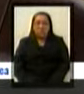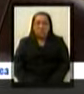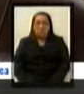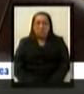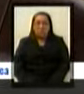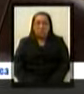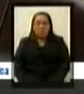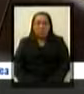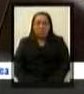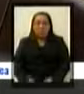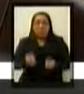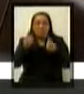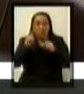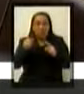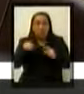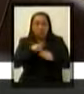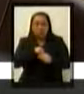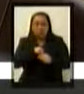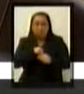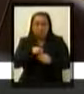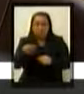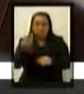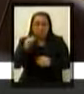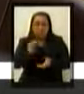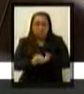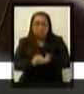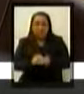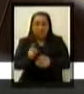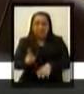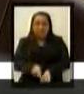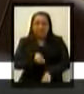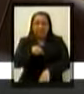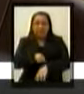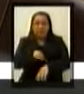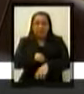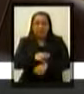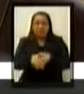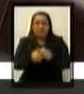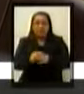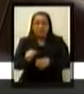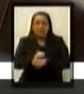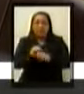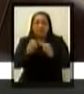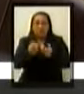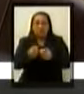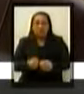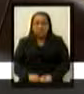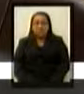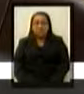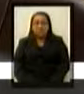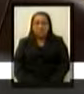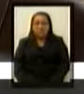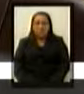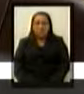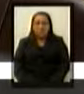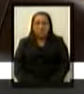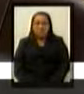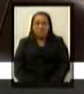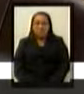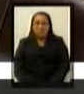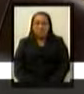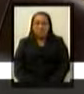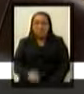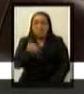Según lo que hemos nosotros establecido a lo largo de la práctica parlamentaria, lo que ha ocurrido